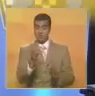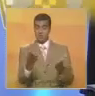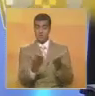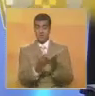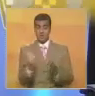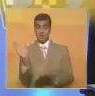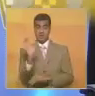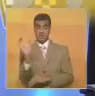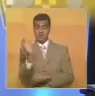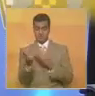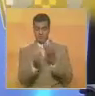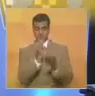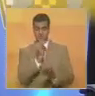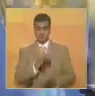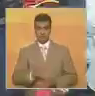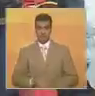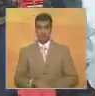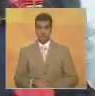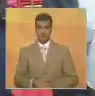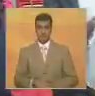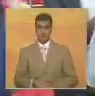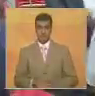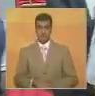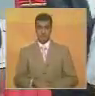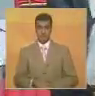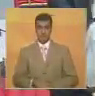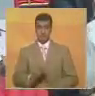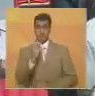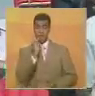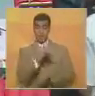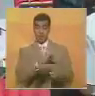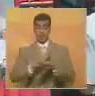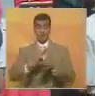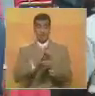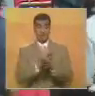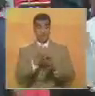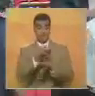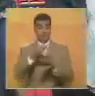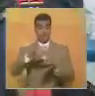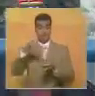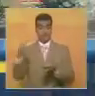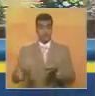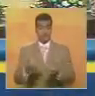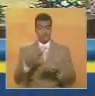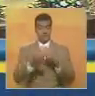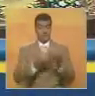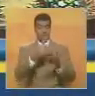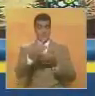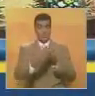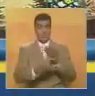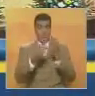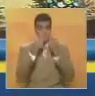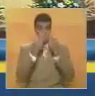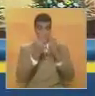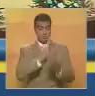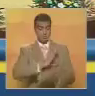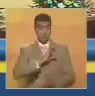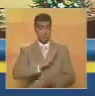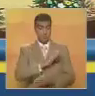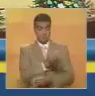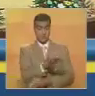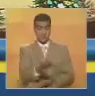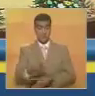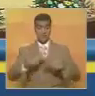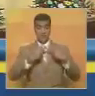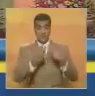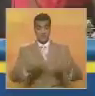Liz Flores nos tiene los detalles. Informó el ministro El Aissami que el gobierno nacional desarrolla el programa de prevención social Sembrando Valores